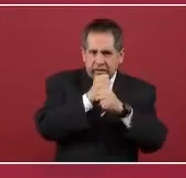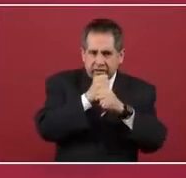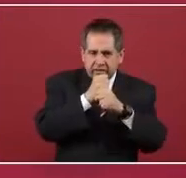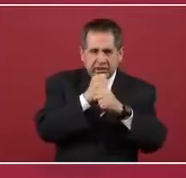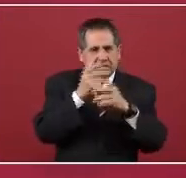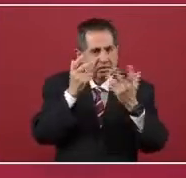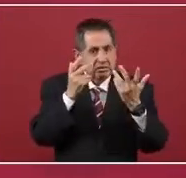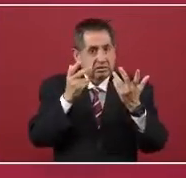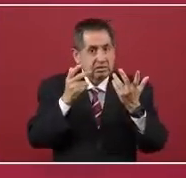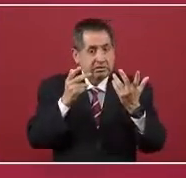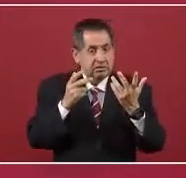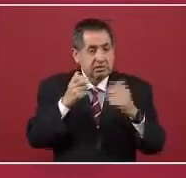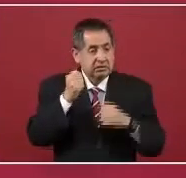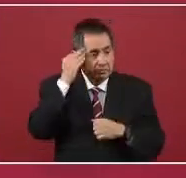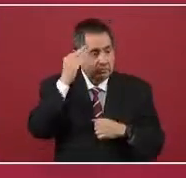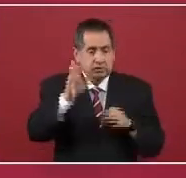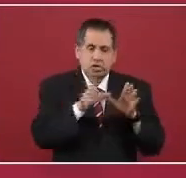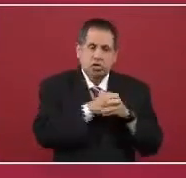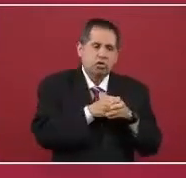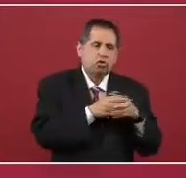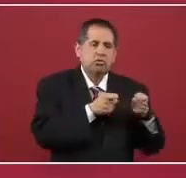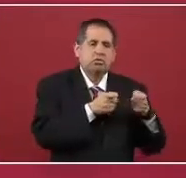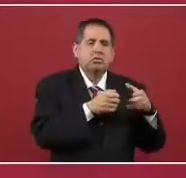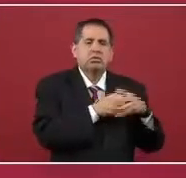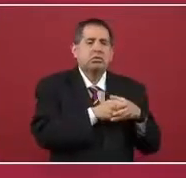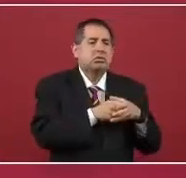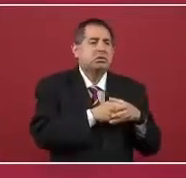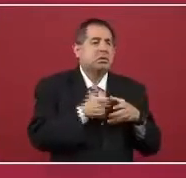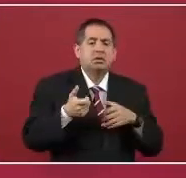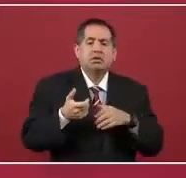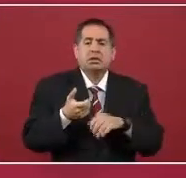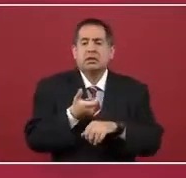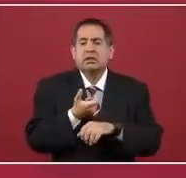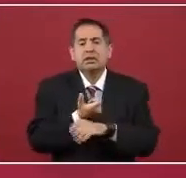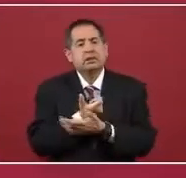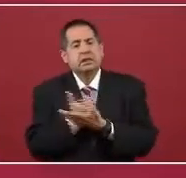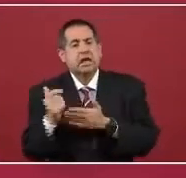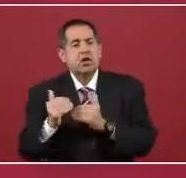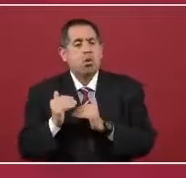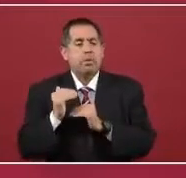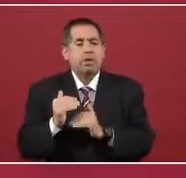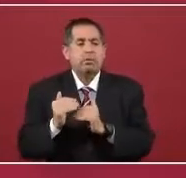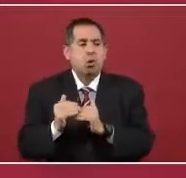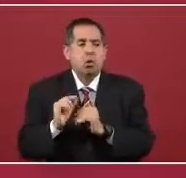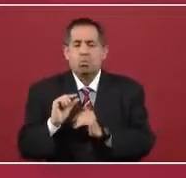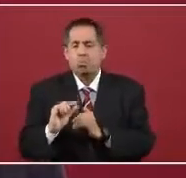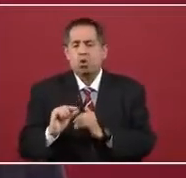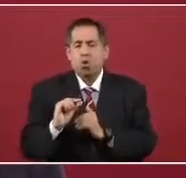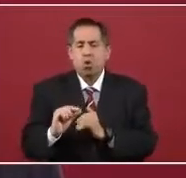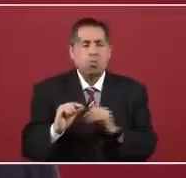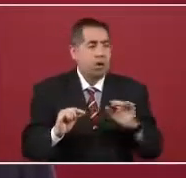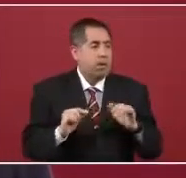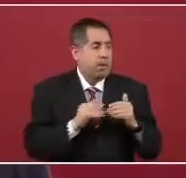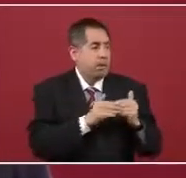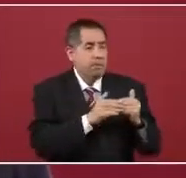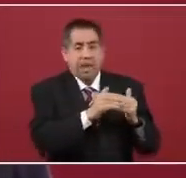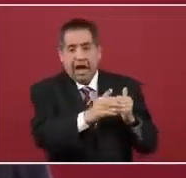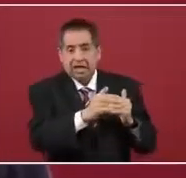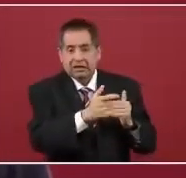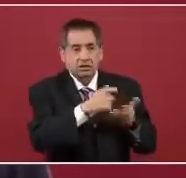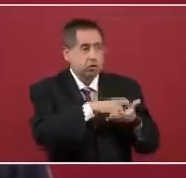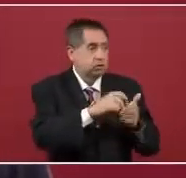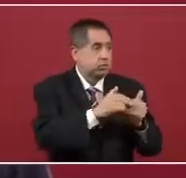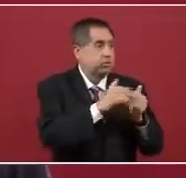años del periodo neoliberal en que el aumento al salario mínimo se dio por abajo de la inflación, una